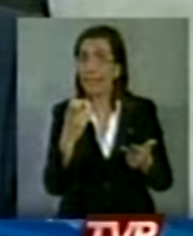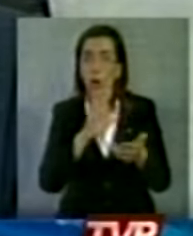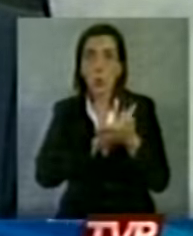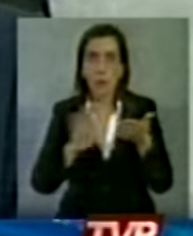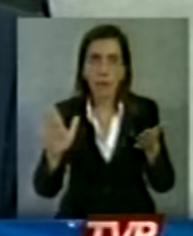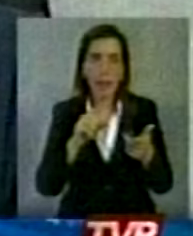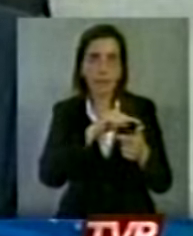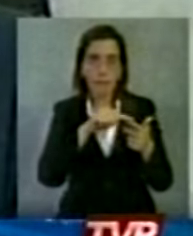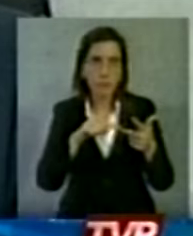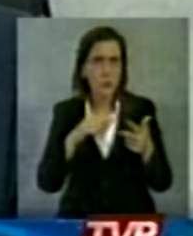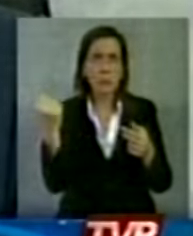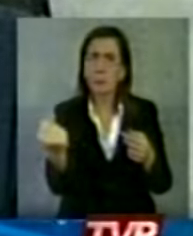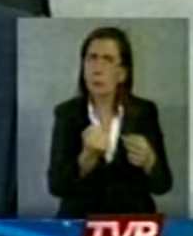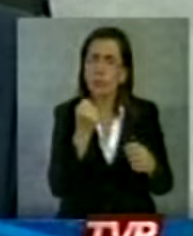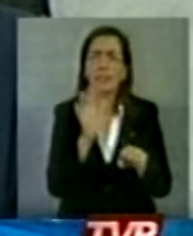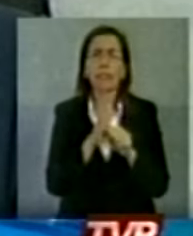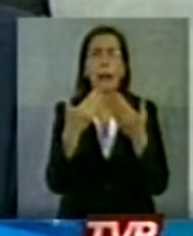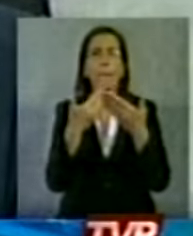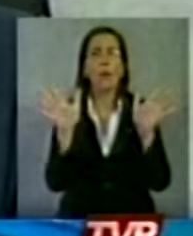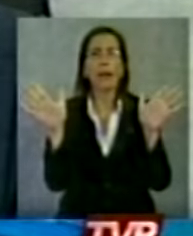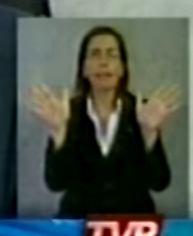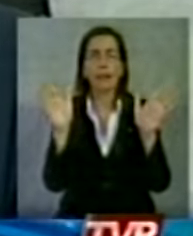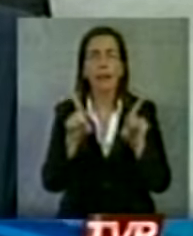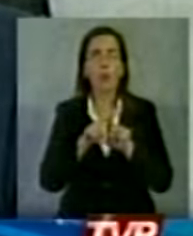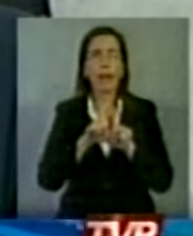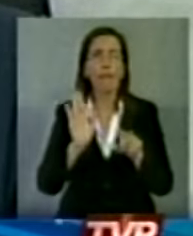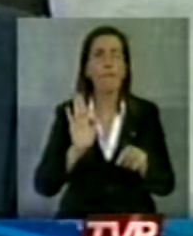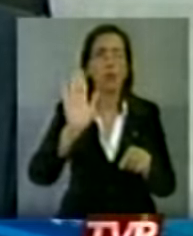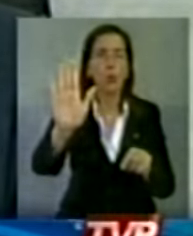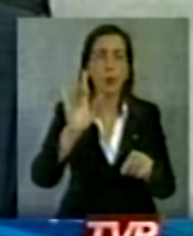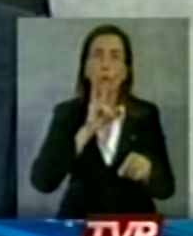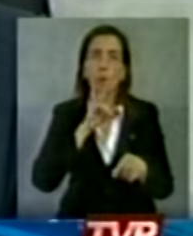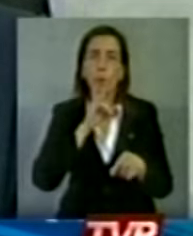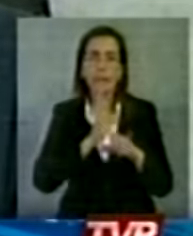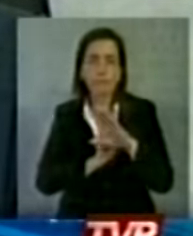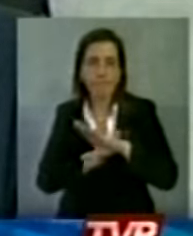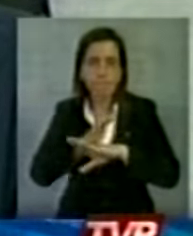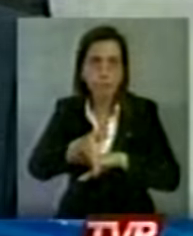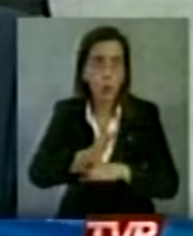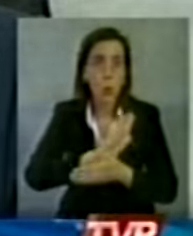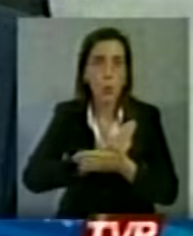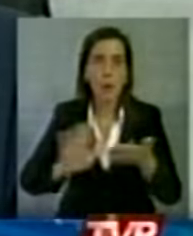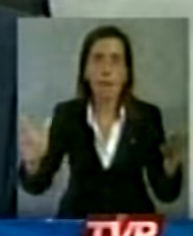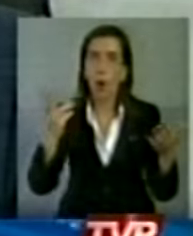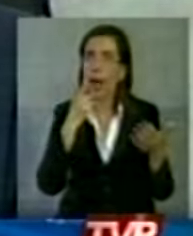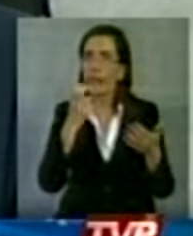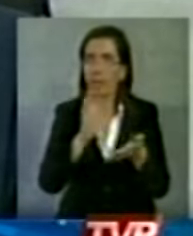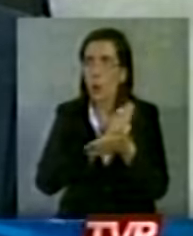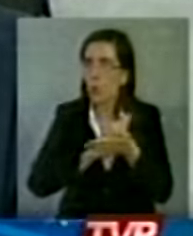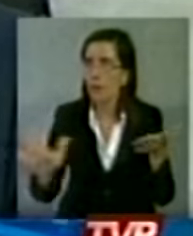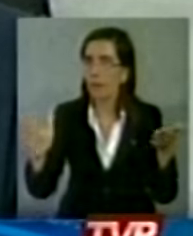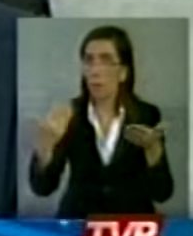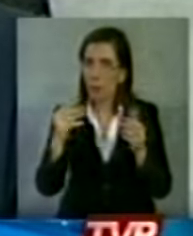puerta al futuro en Tucumán, una puerta que nos introduce en la producción de energía